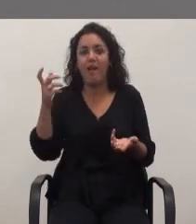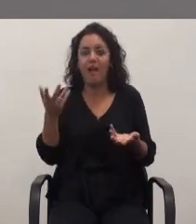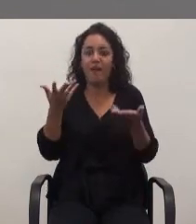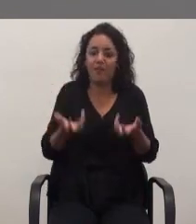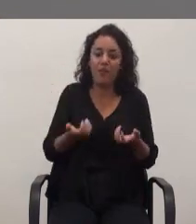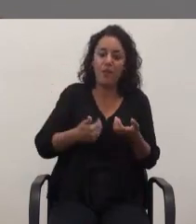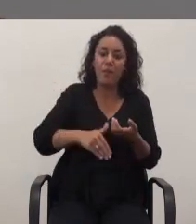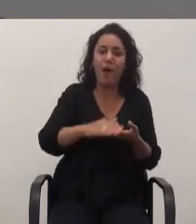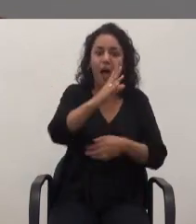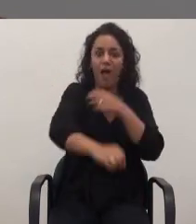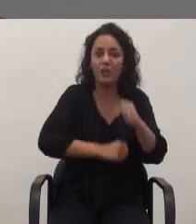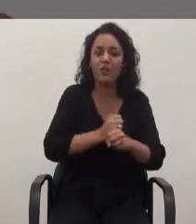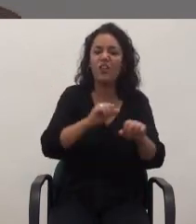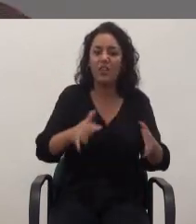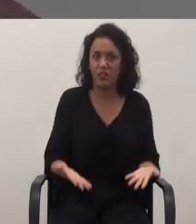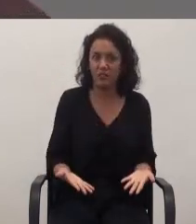año.